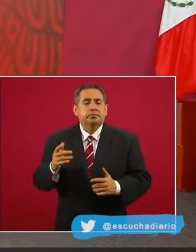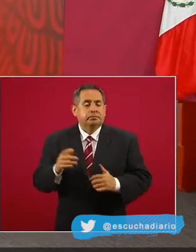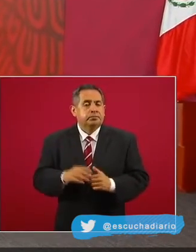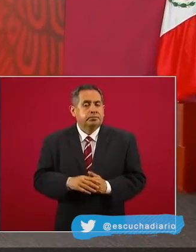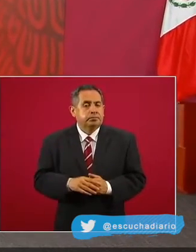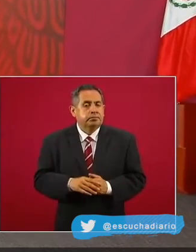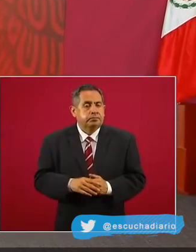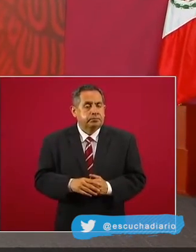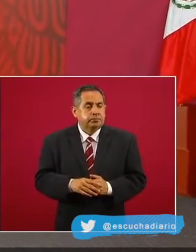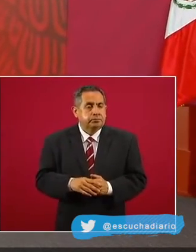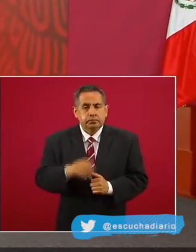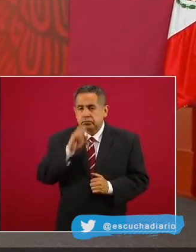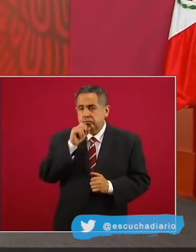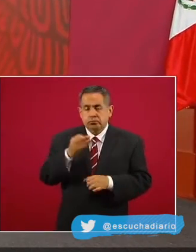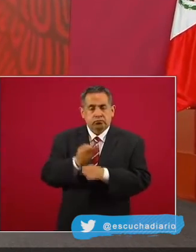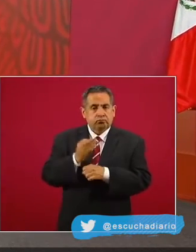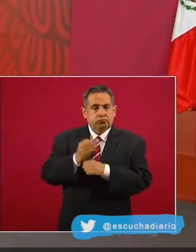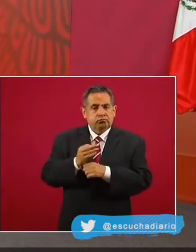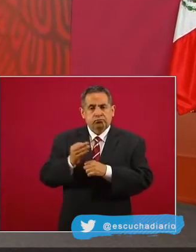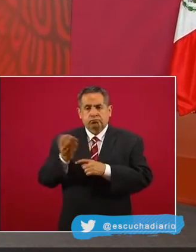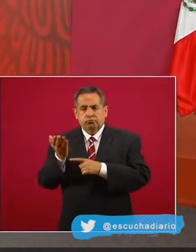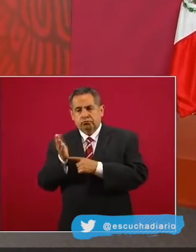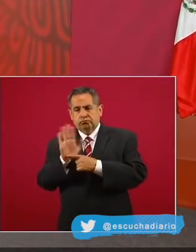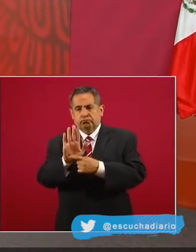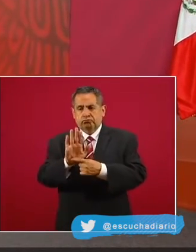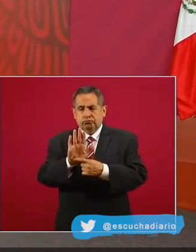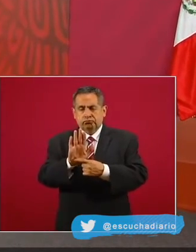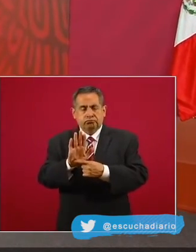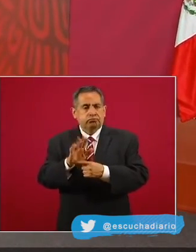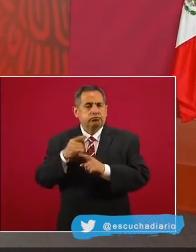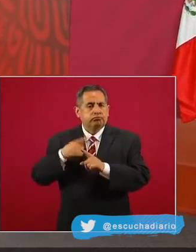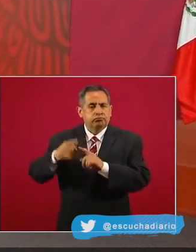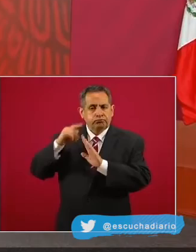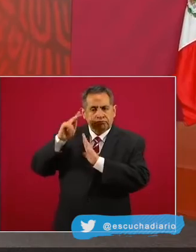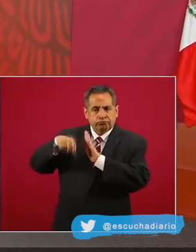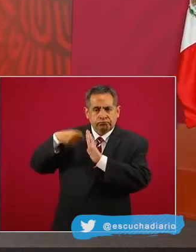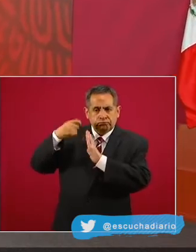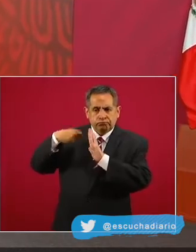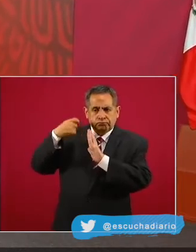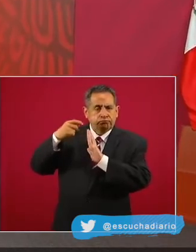esta nueva norma será posible realizar las verificaciones a fondo.